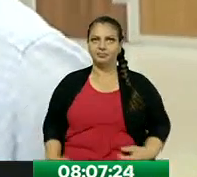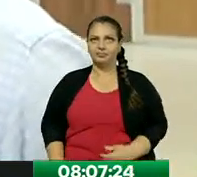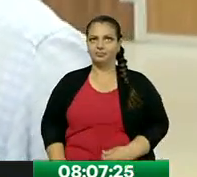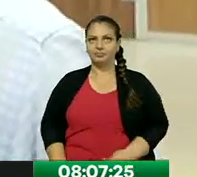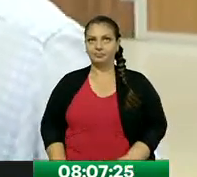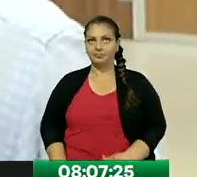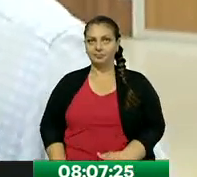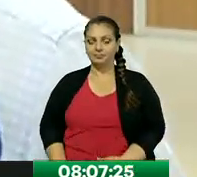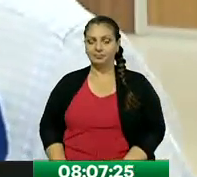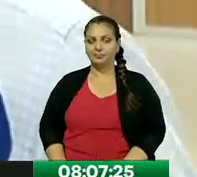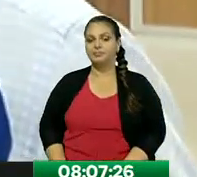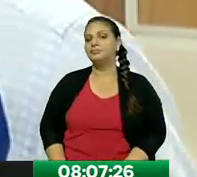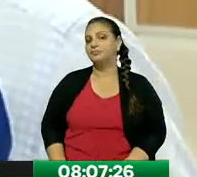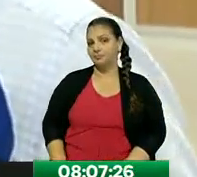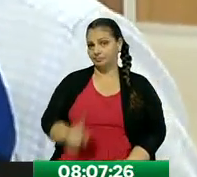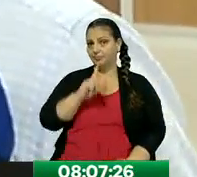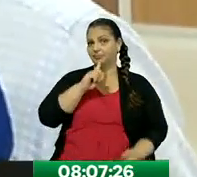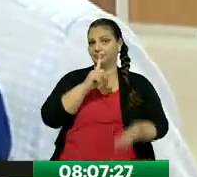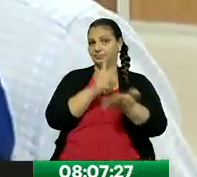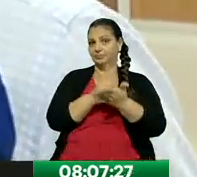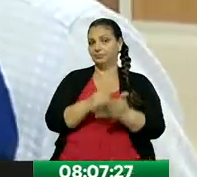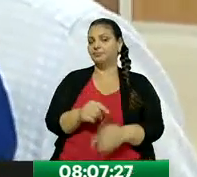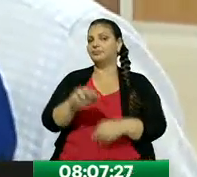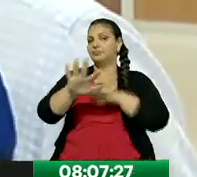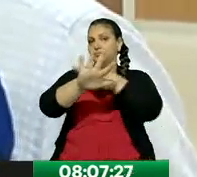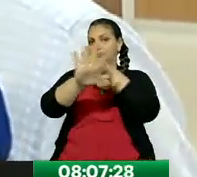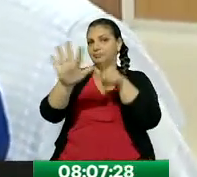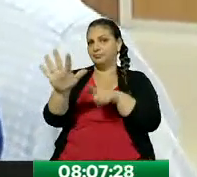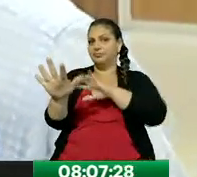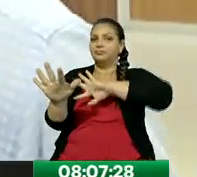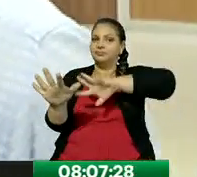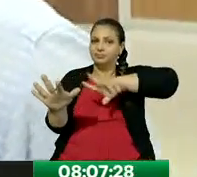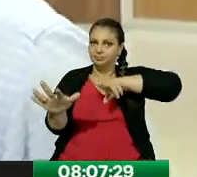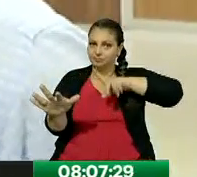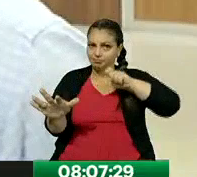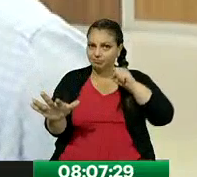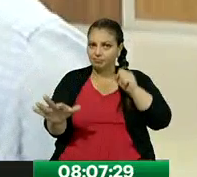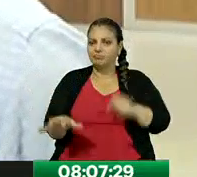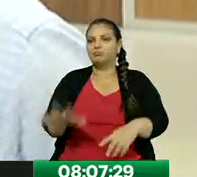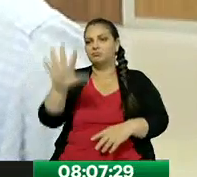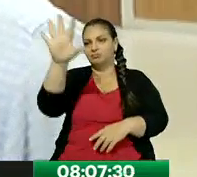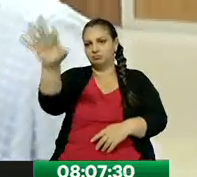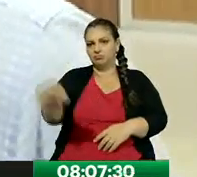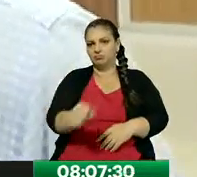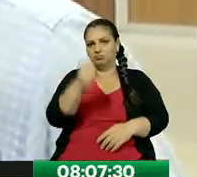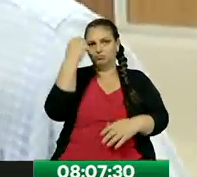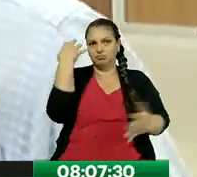Viene un asunto de robo. Ya en el momento que ya sea la audiencia respectiva ante